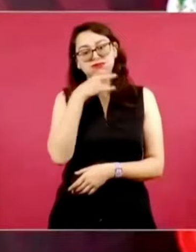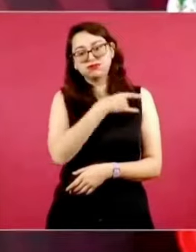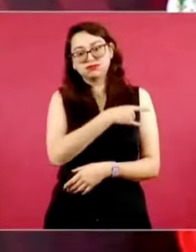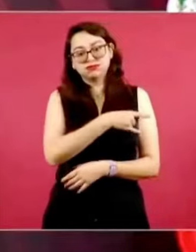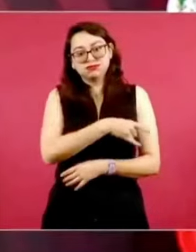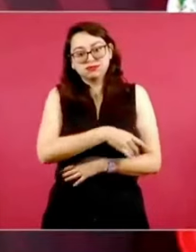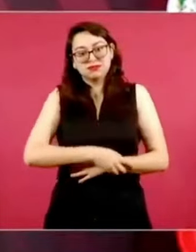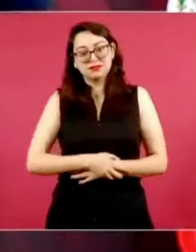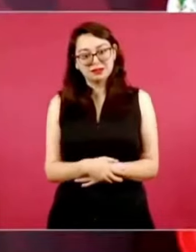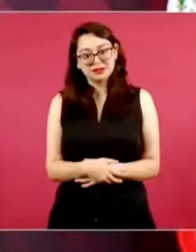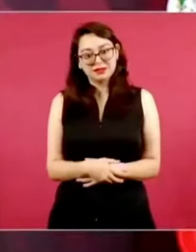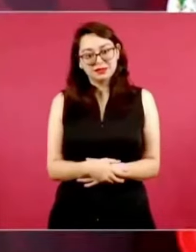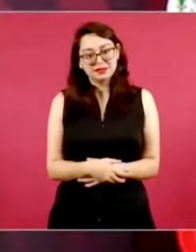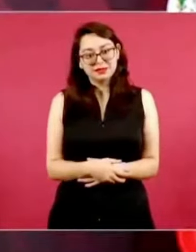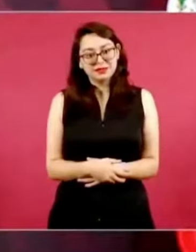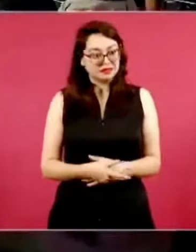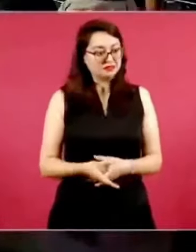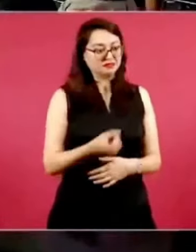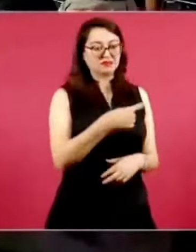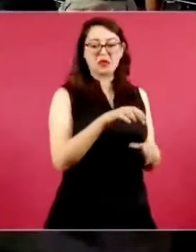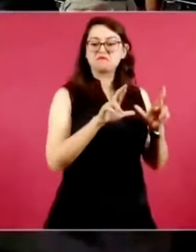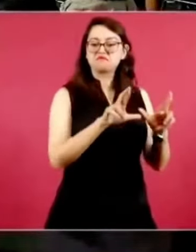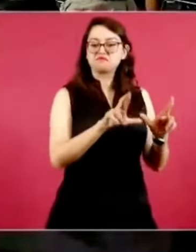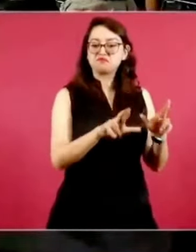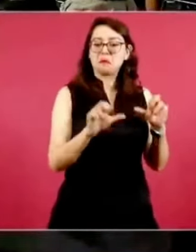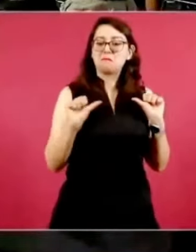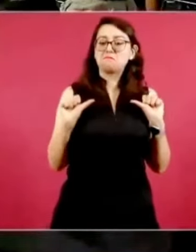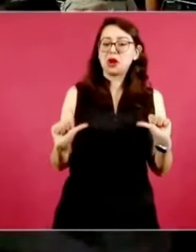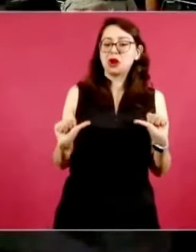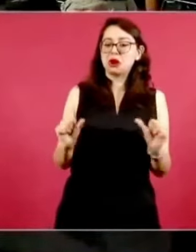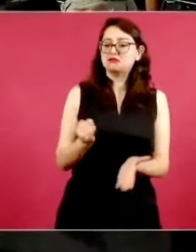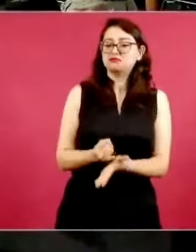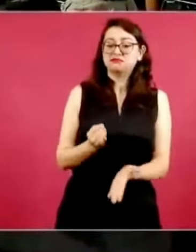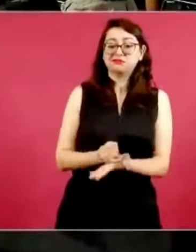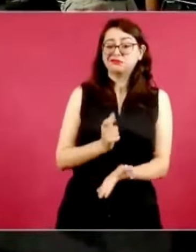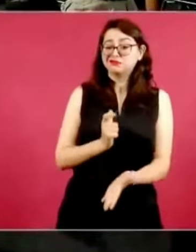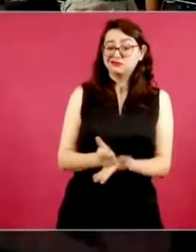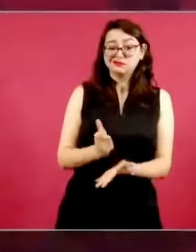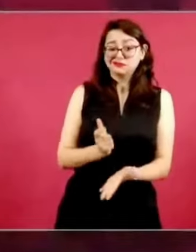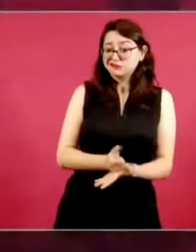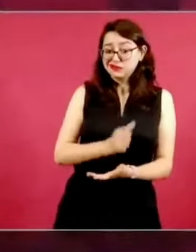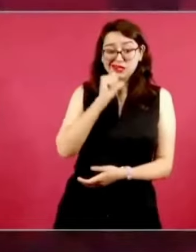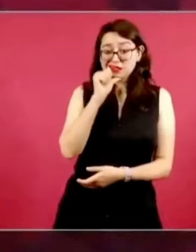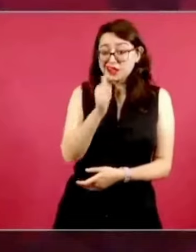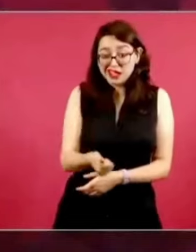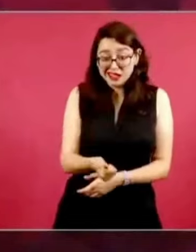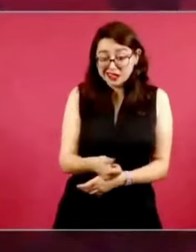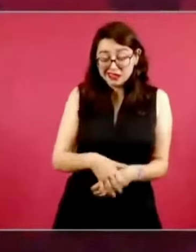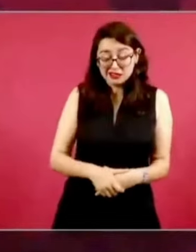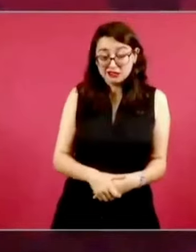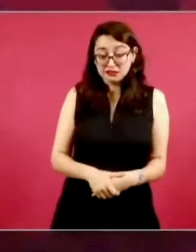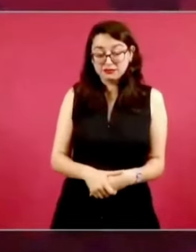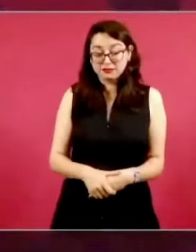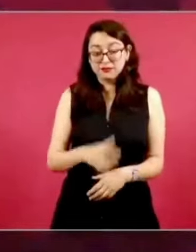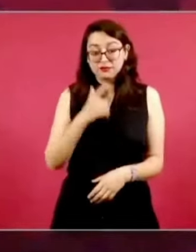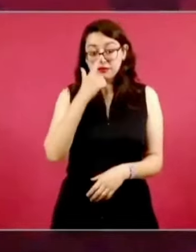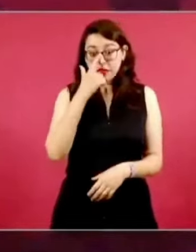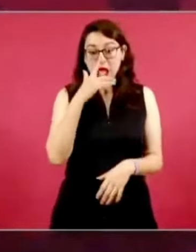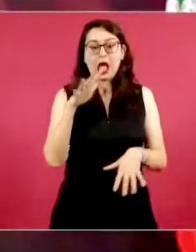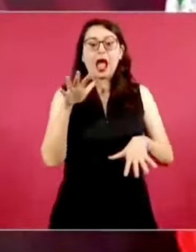hipocresía mientras los de arriba no pagaban porque hasta en el supuesto de que